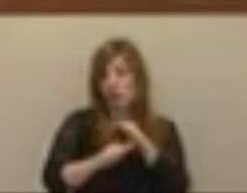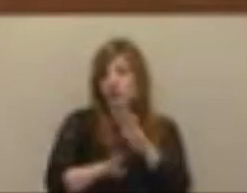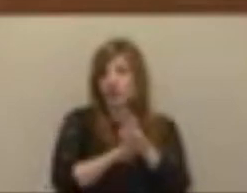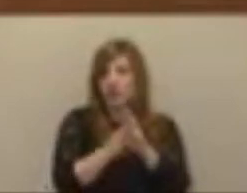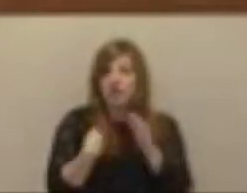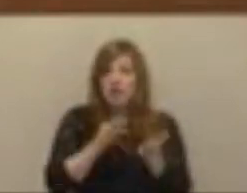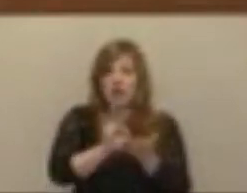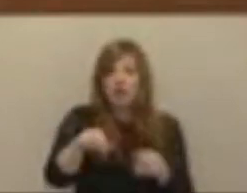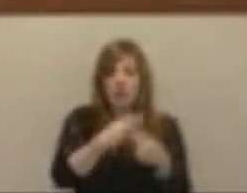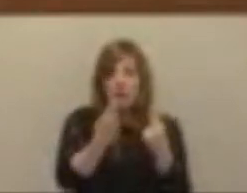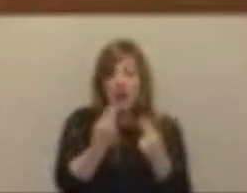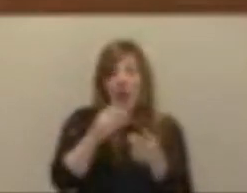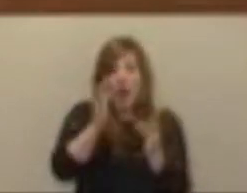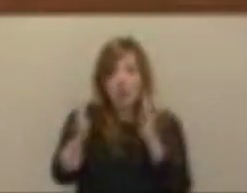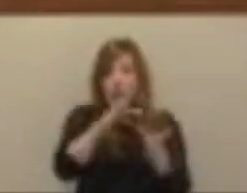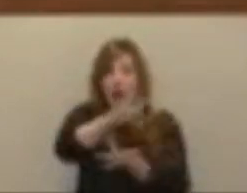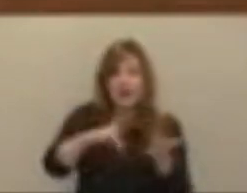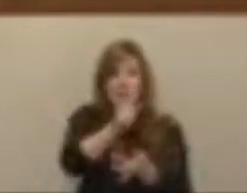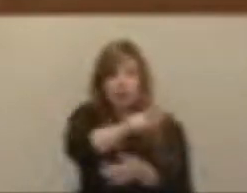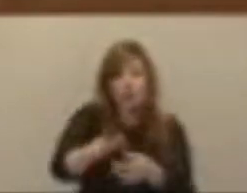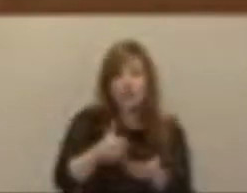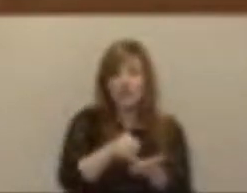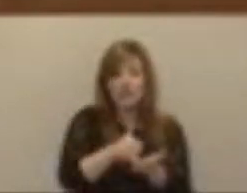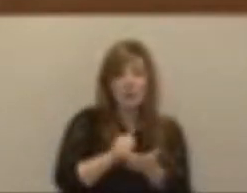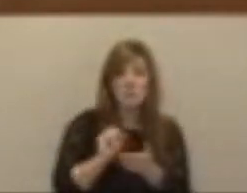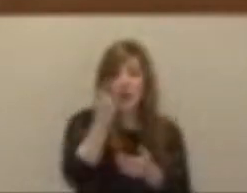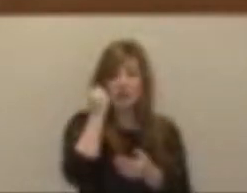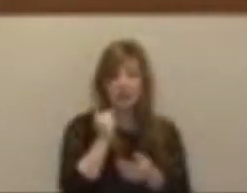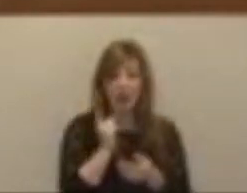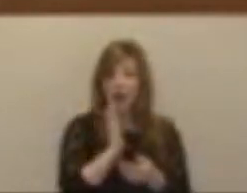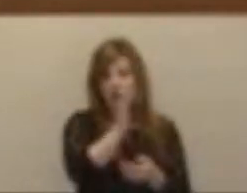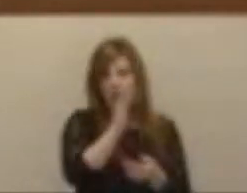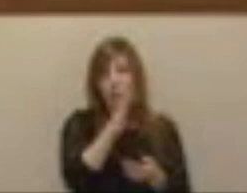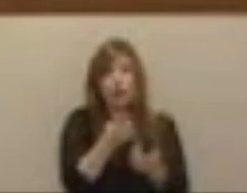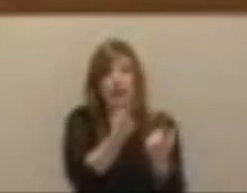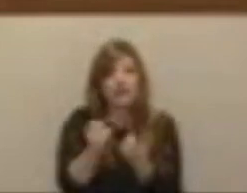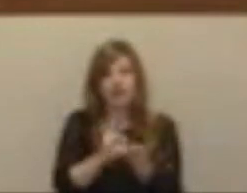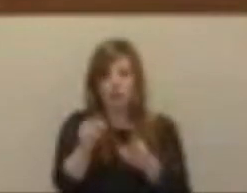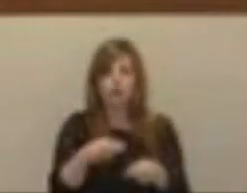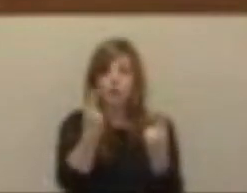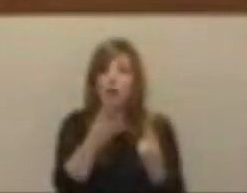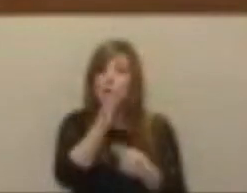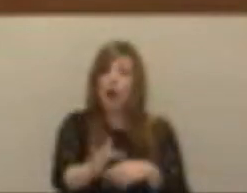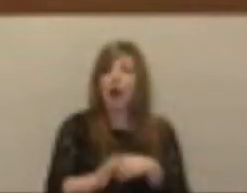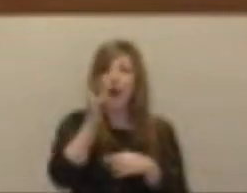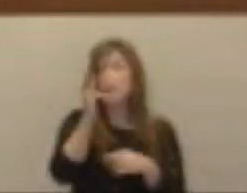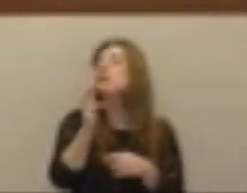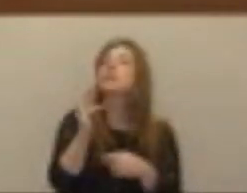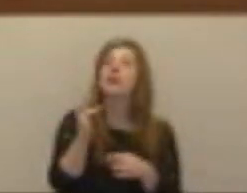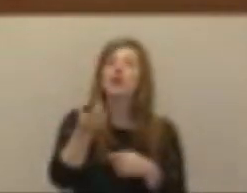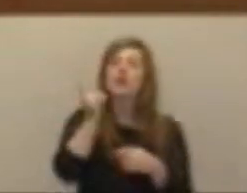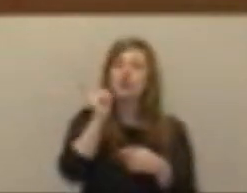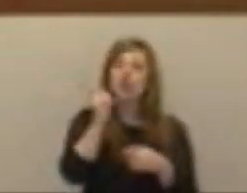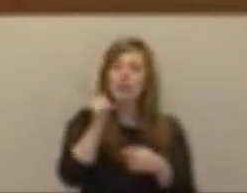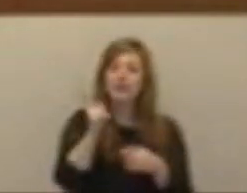de crisis donde además los más débiles son los que necesitan más esos servicios públicos. Porque además no solamente fue lo de